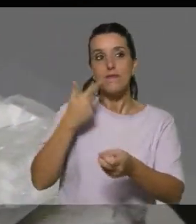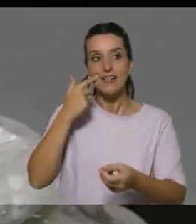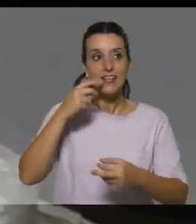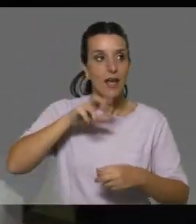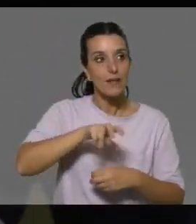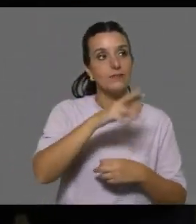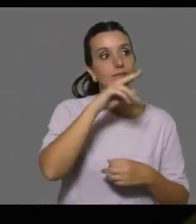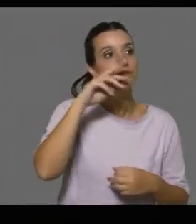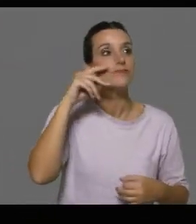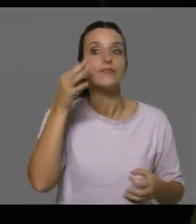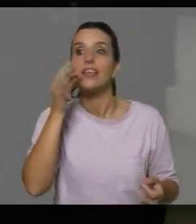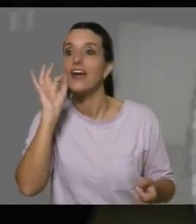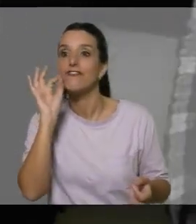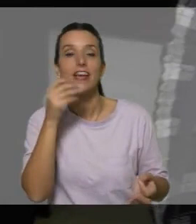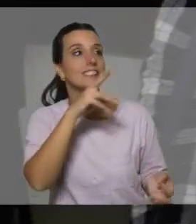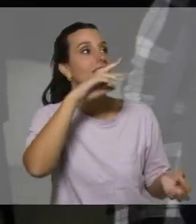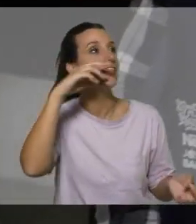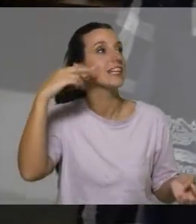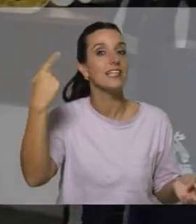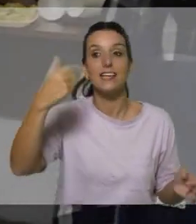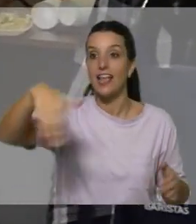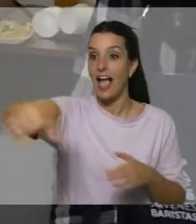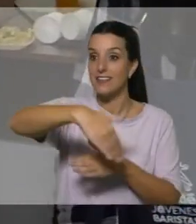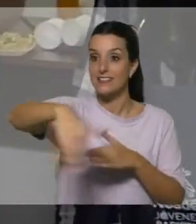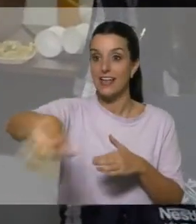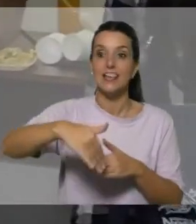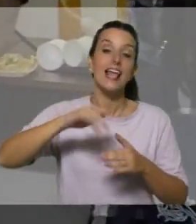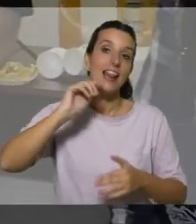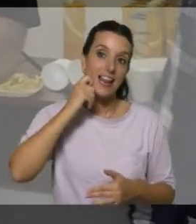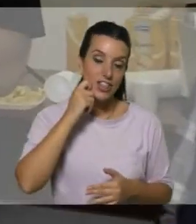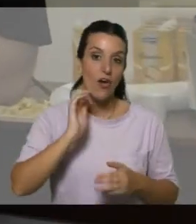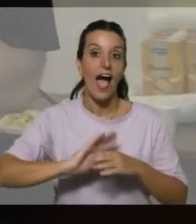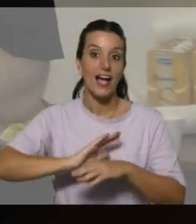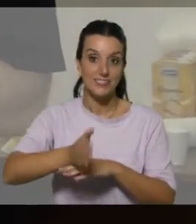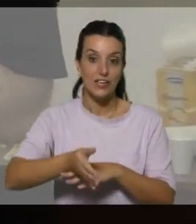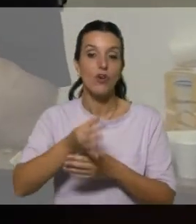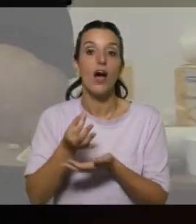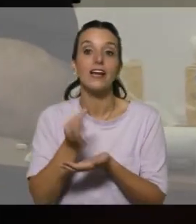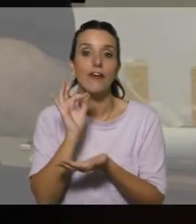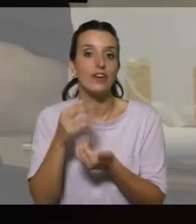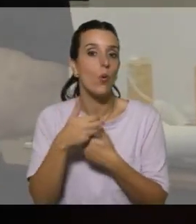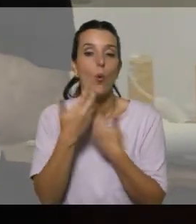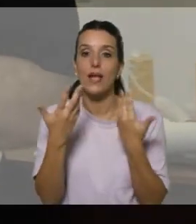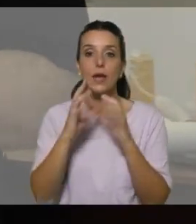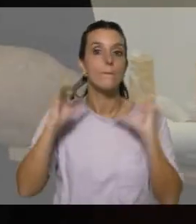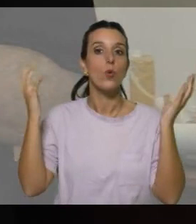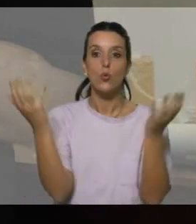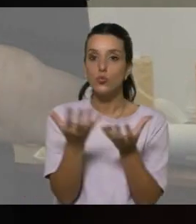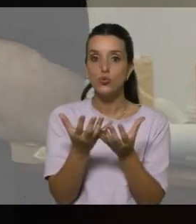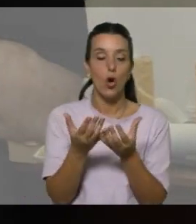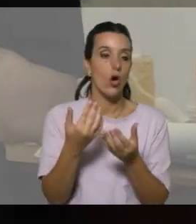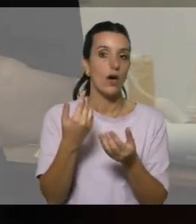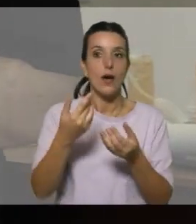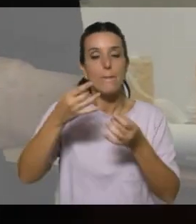sentís ese olorcito a café por todas partes. Y sí, lo bueno es que tenés el acceso a tomar café de cualquier parte del mundo, manipulado de